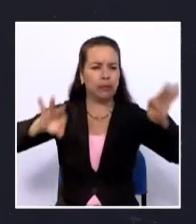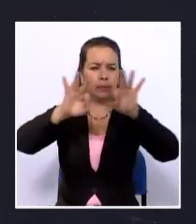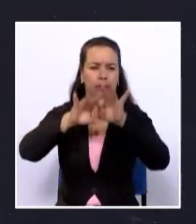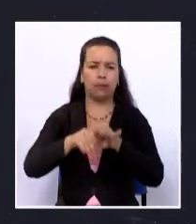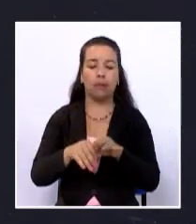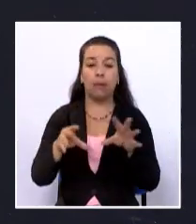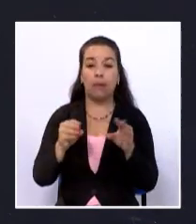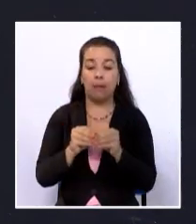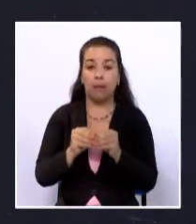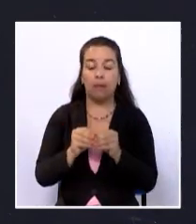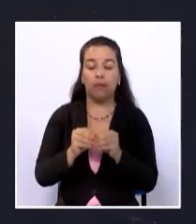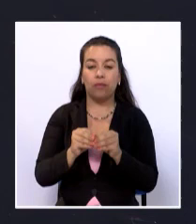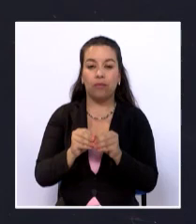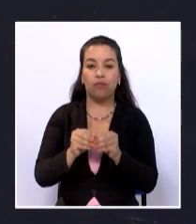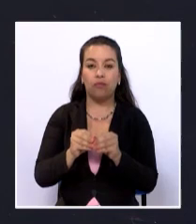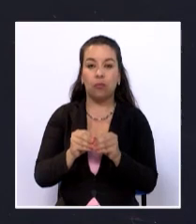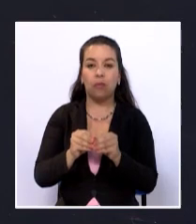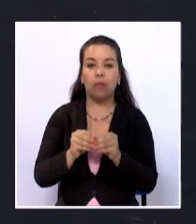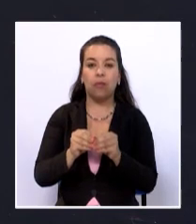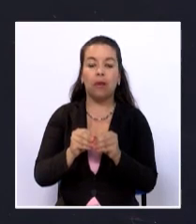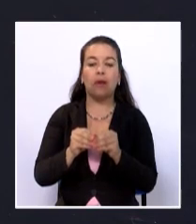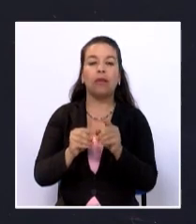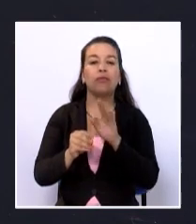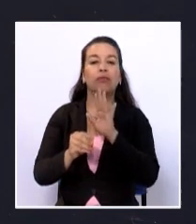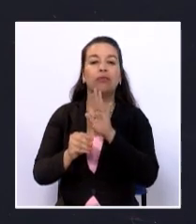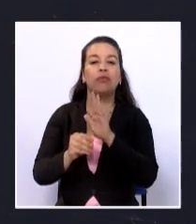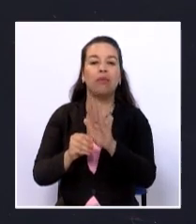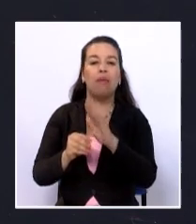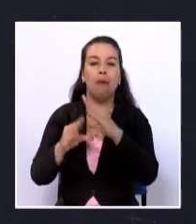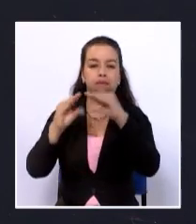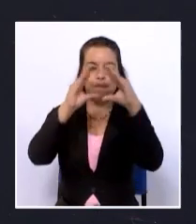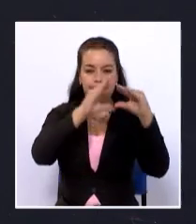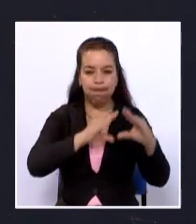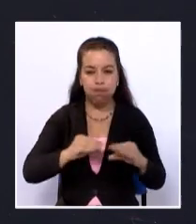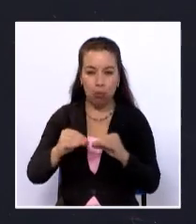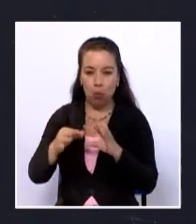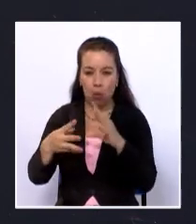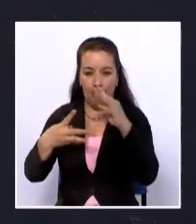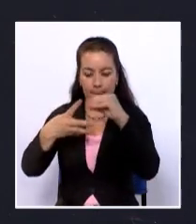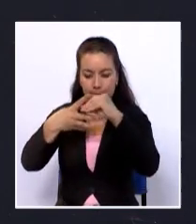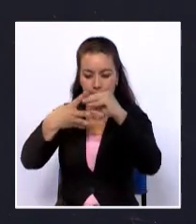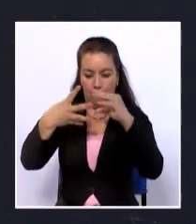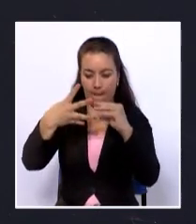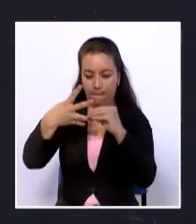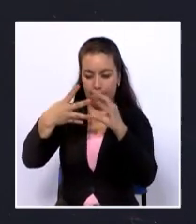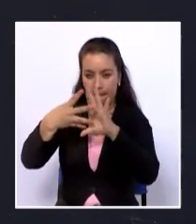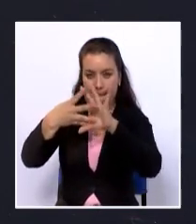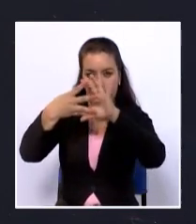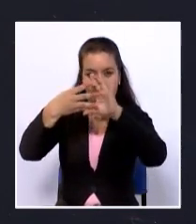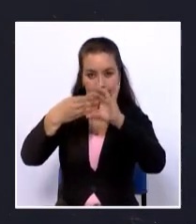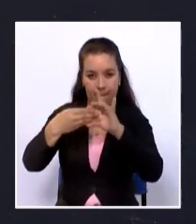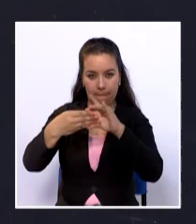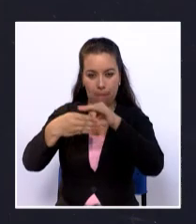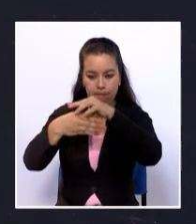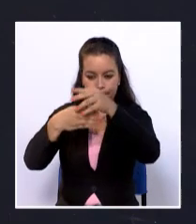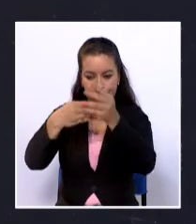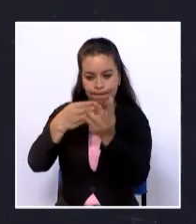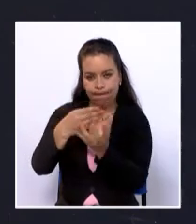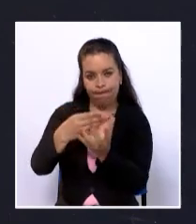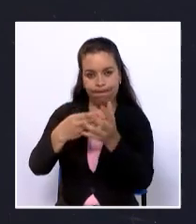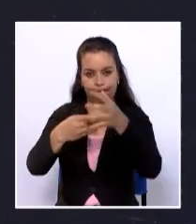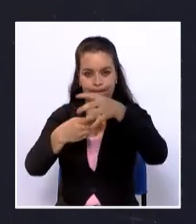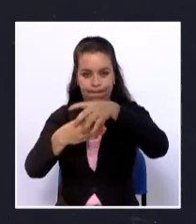recto entonces estos estos músculos se unen y van formando este tendón que va llegando hacia la